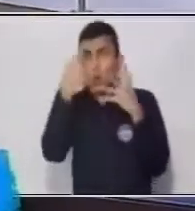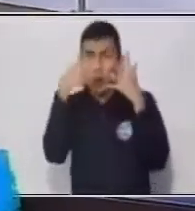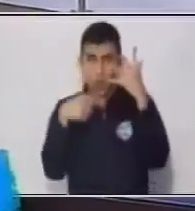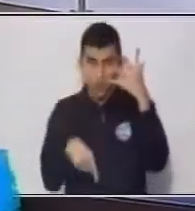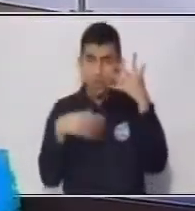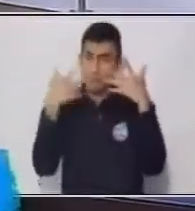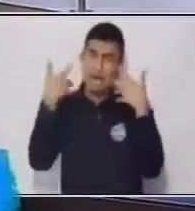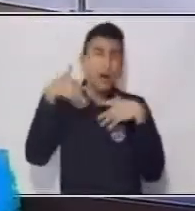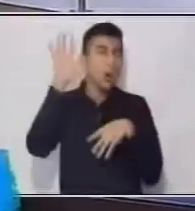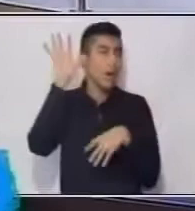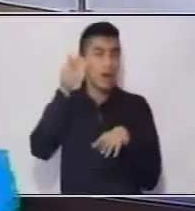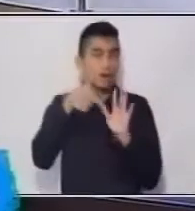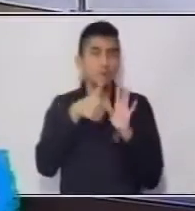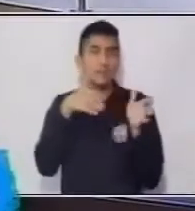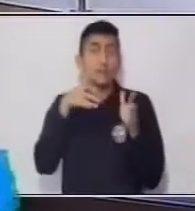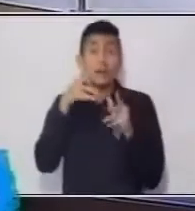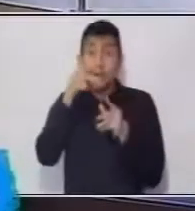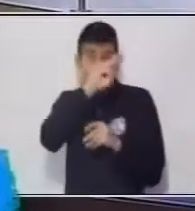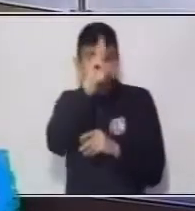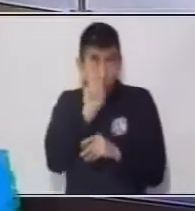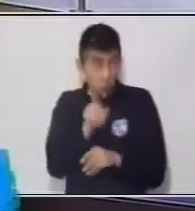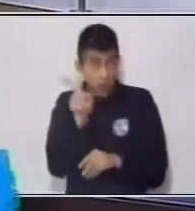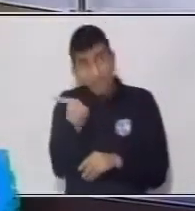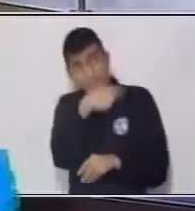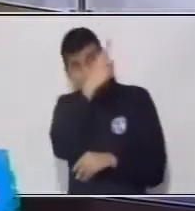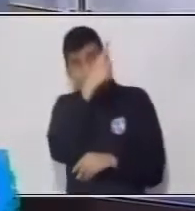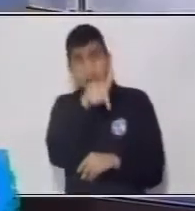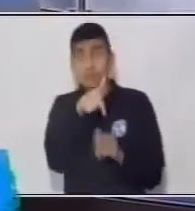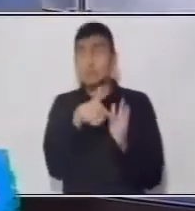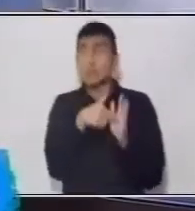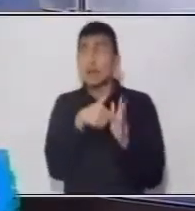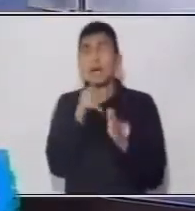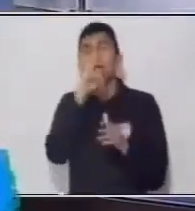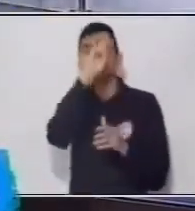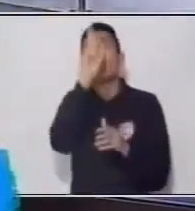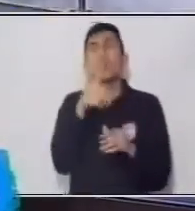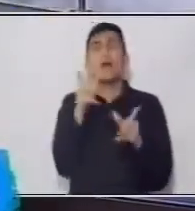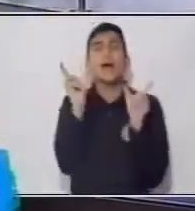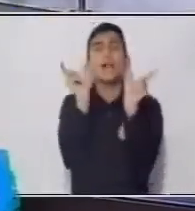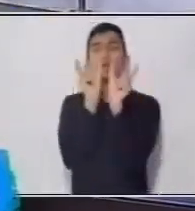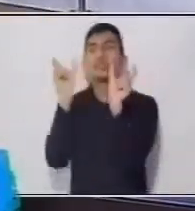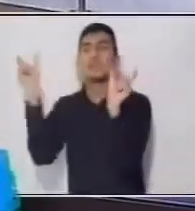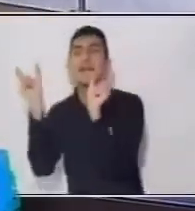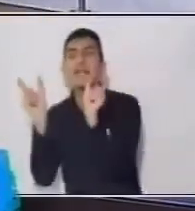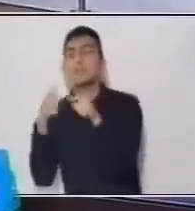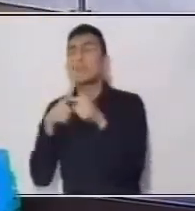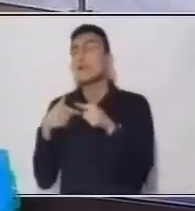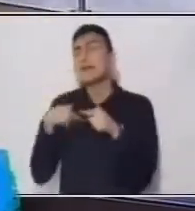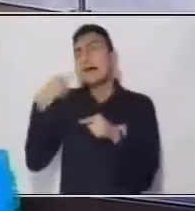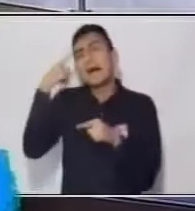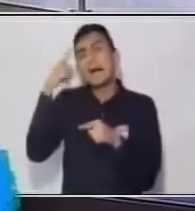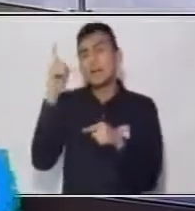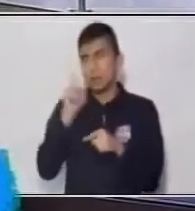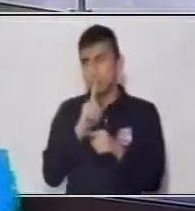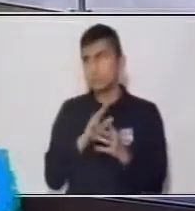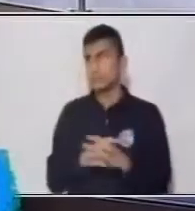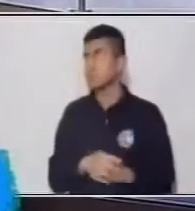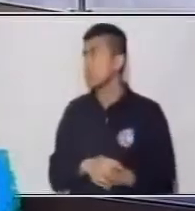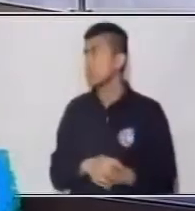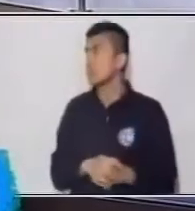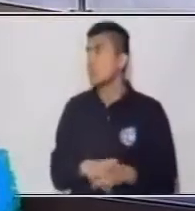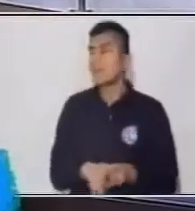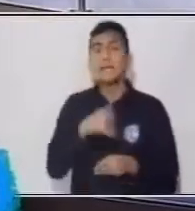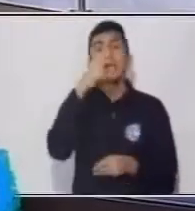aunque, ¿sí? Nunca van a ir estos tres nexos juntos, pero más sin embargo, no, ¿verdad?